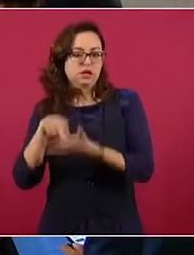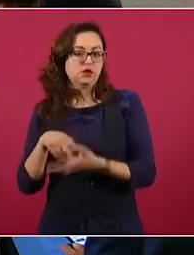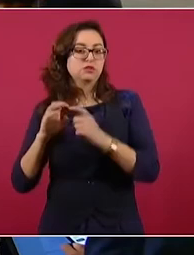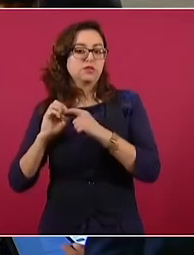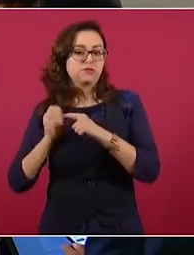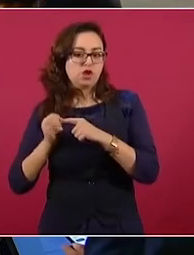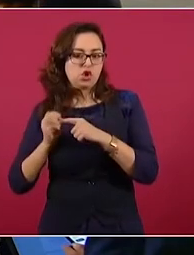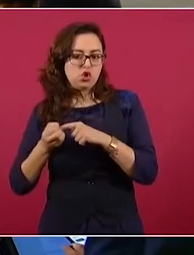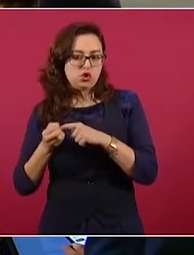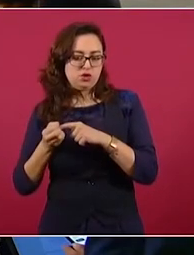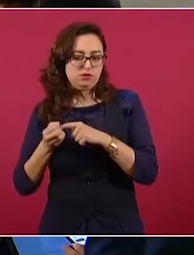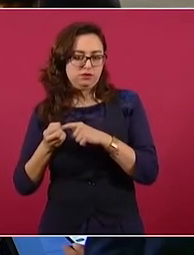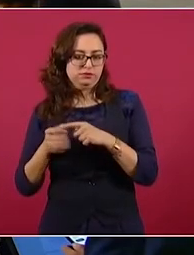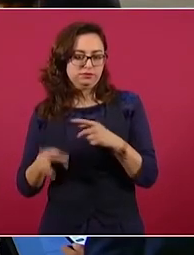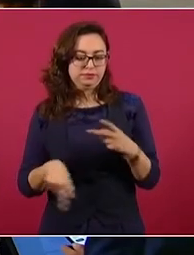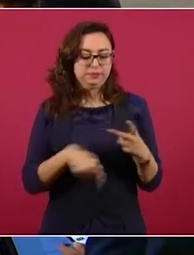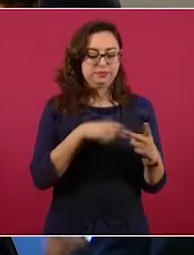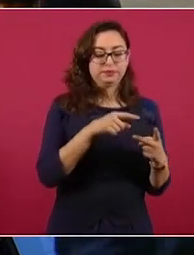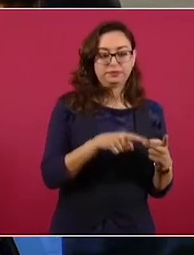Ahora,